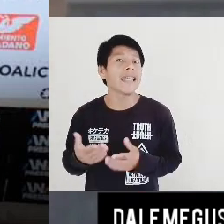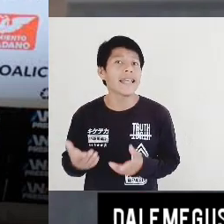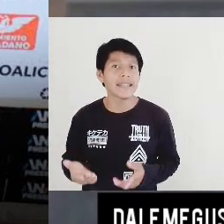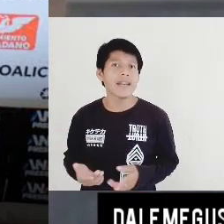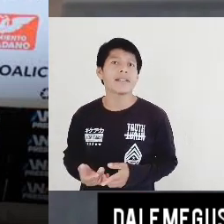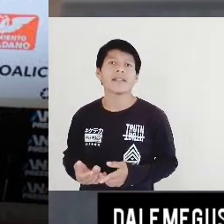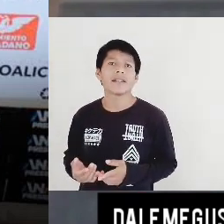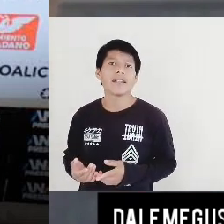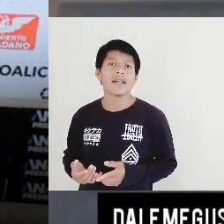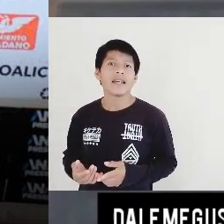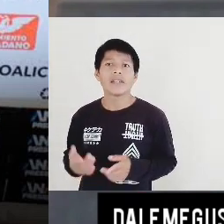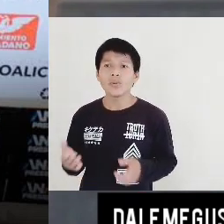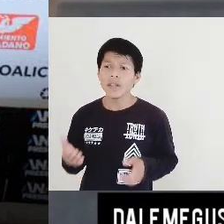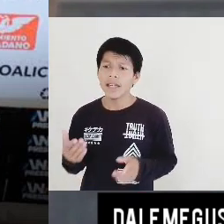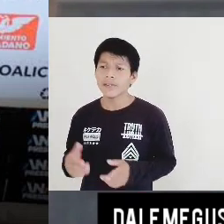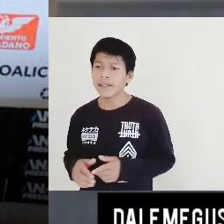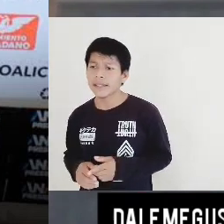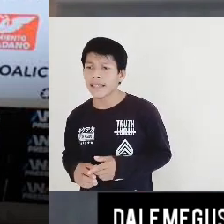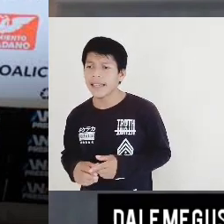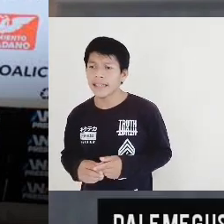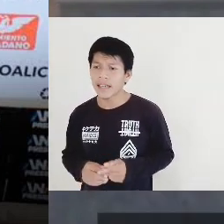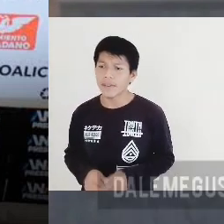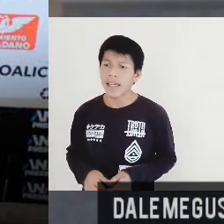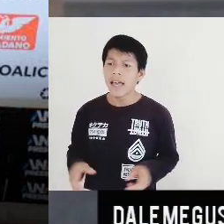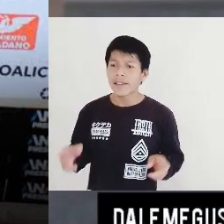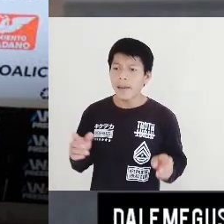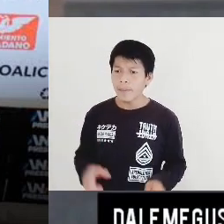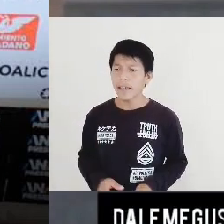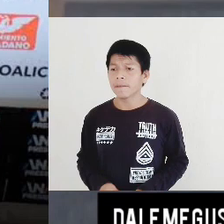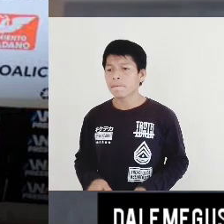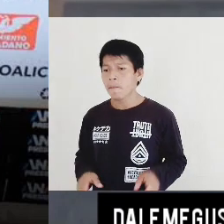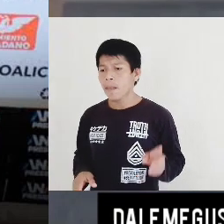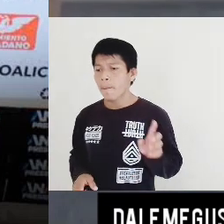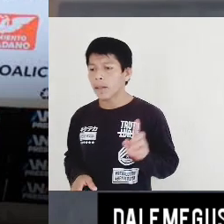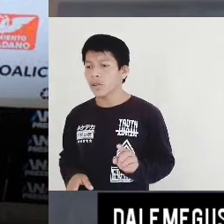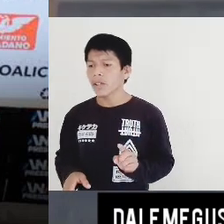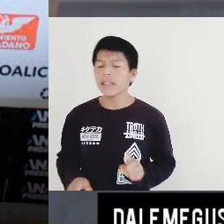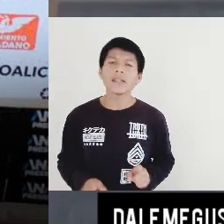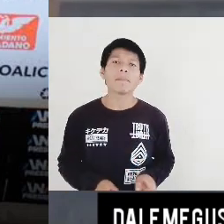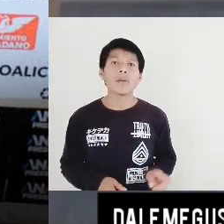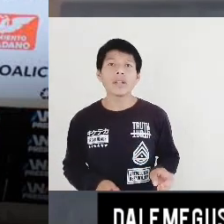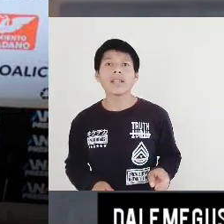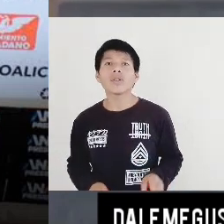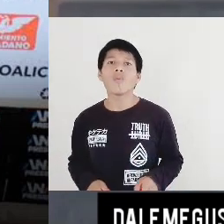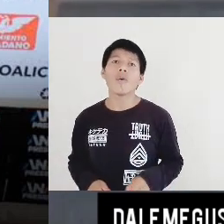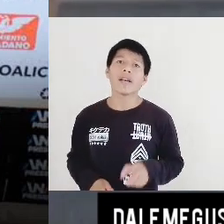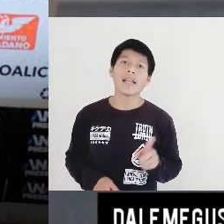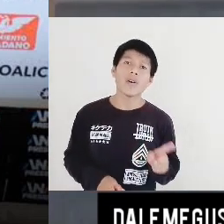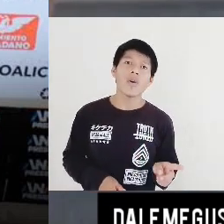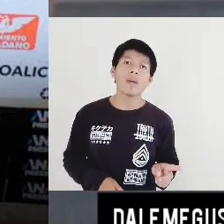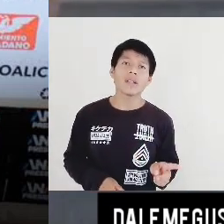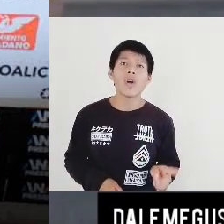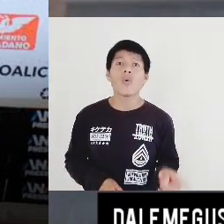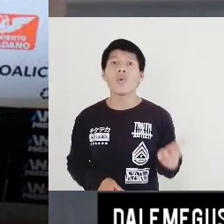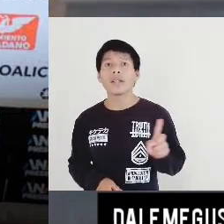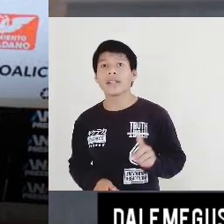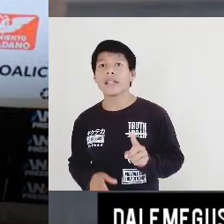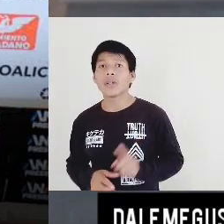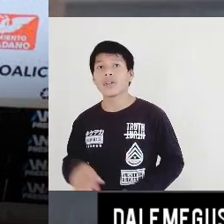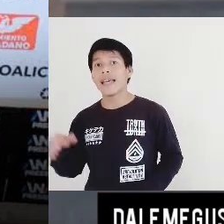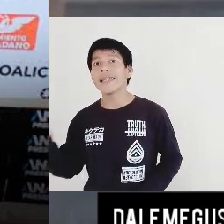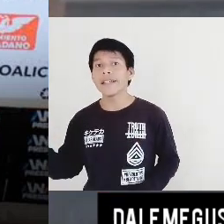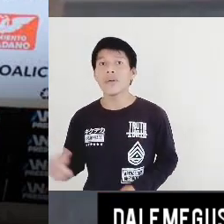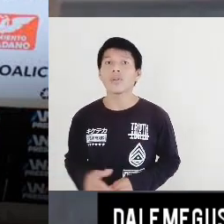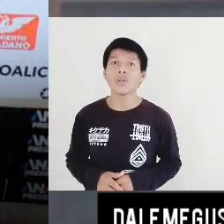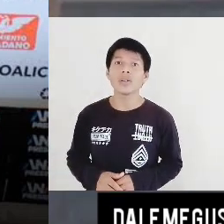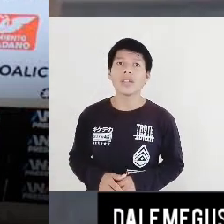fuentes de Elena Chávez. Es una de las fuentes de Elena Chávez. También personas, periodistas como Hernán Gómez, Julio